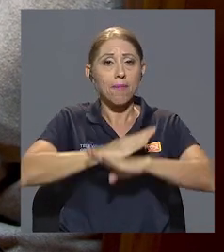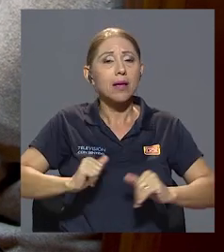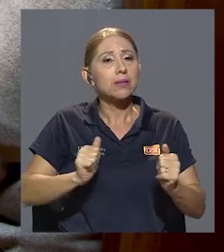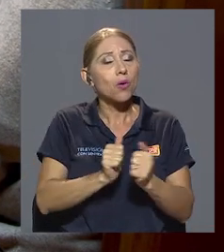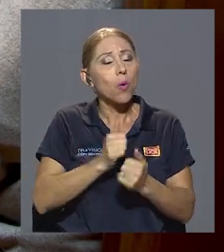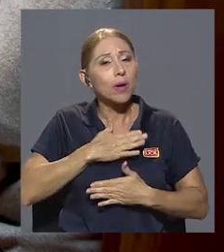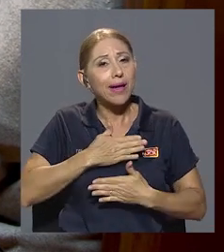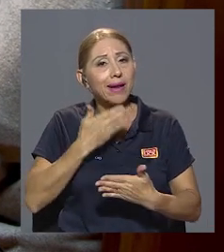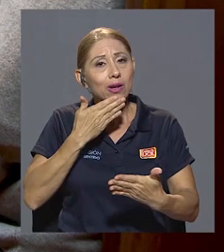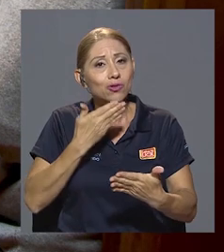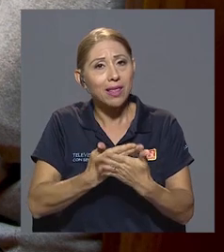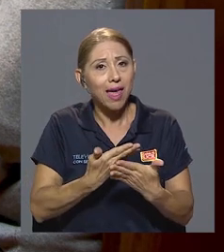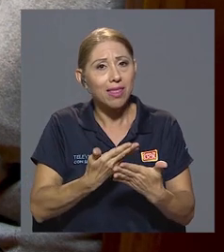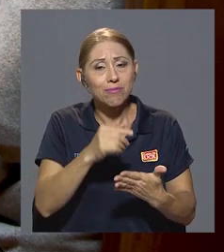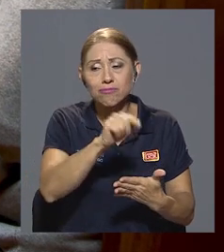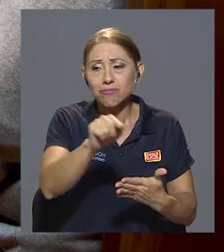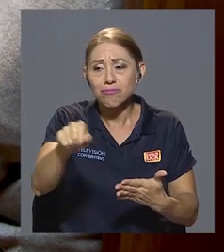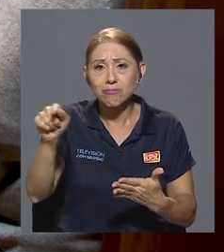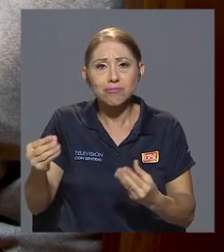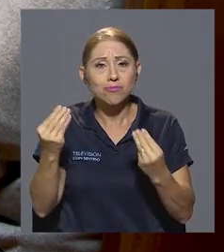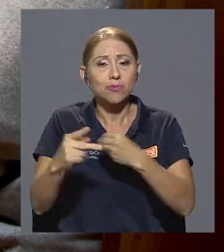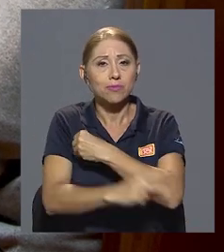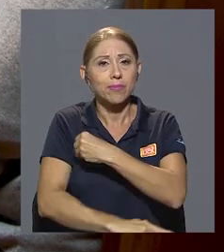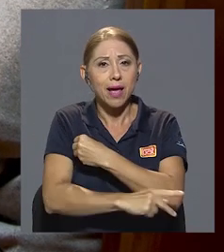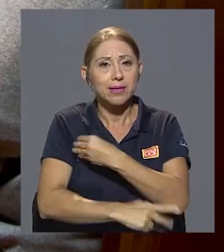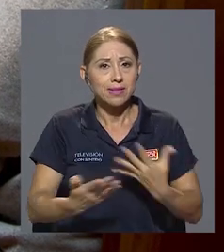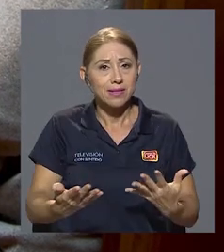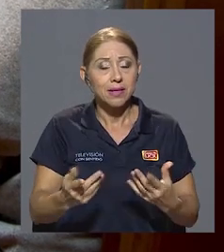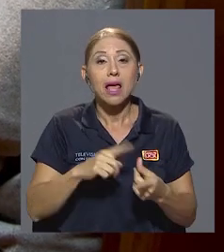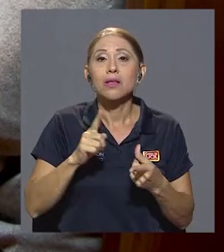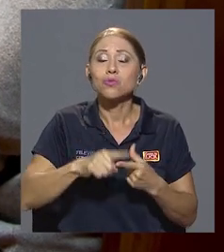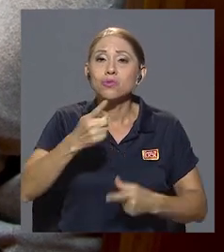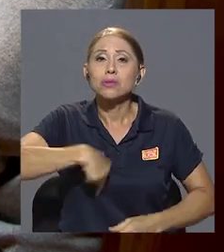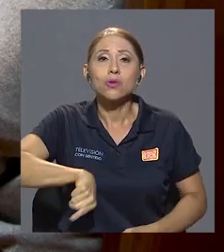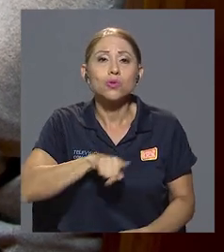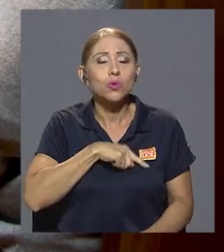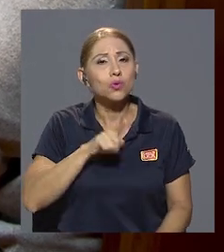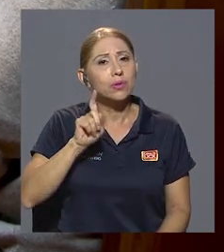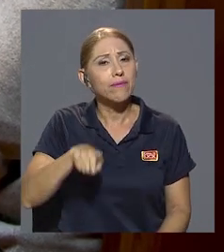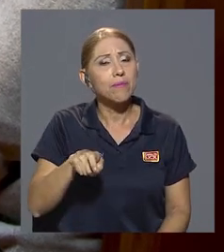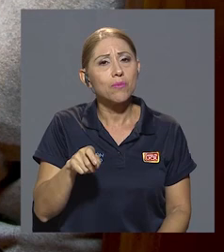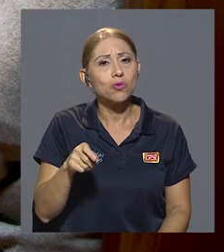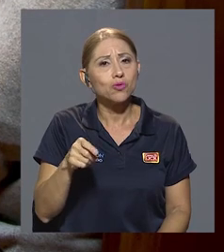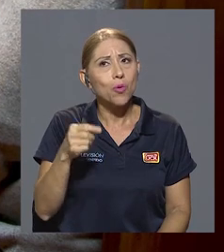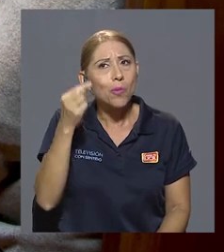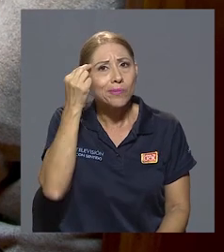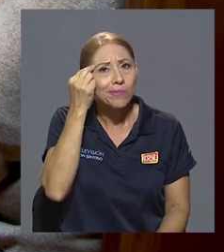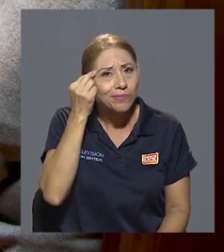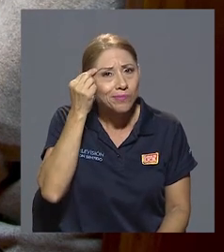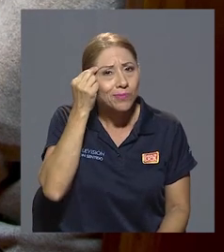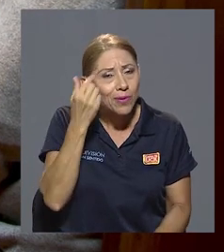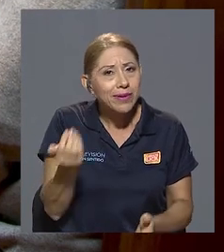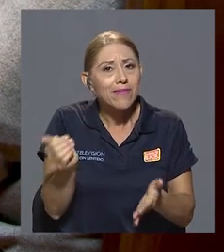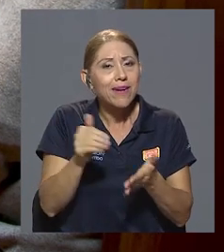por parte de todos estos países entonces como que tendríamos que hacer un poco de de